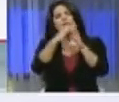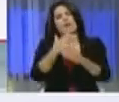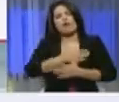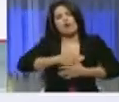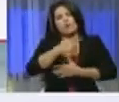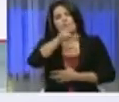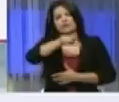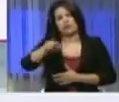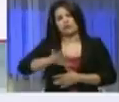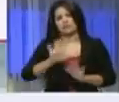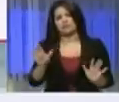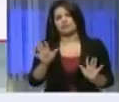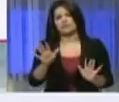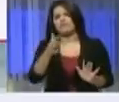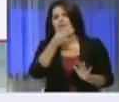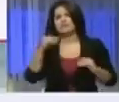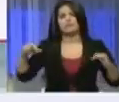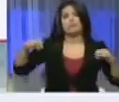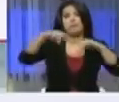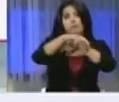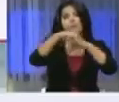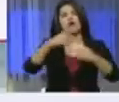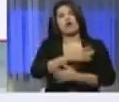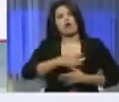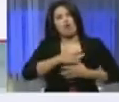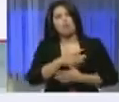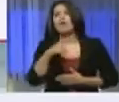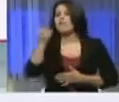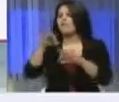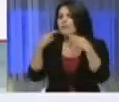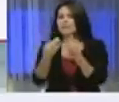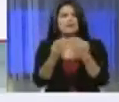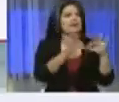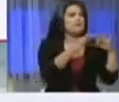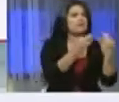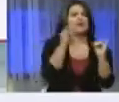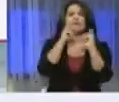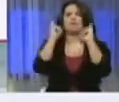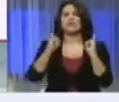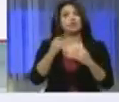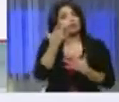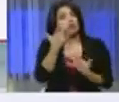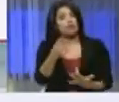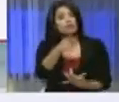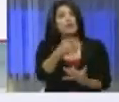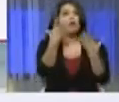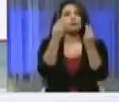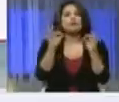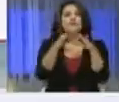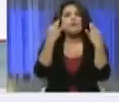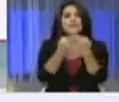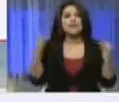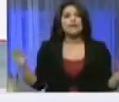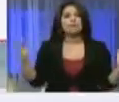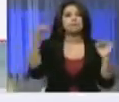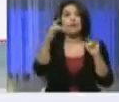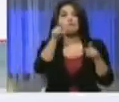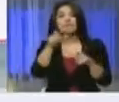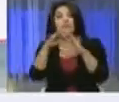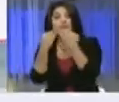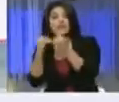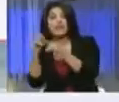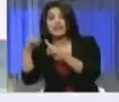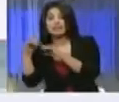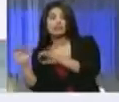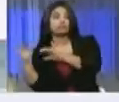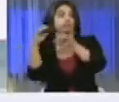cómodo, más feliz para la familia. Yo vi el fin de semana mucha familia que pasa para allá y para acá